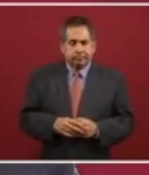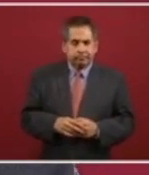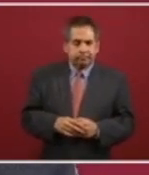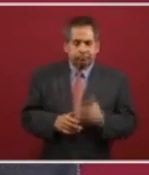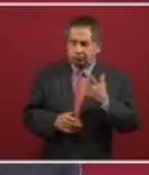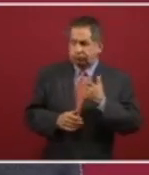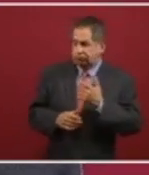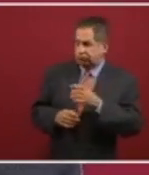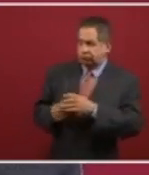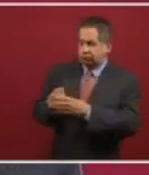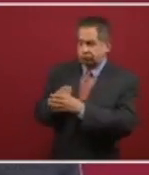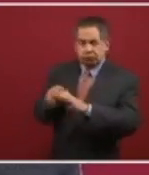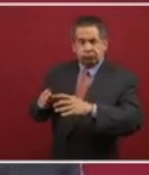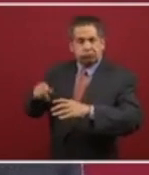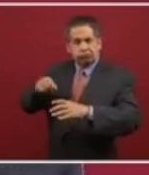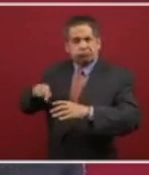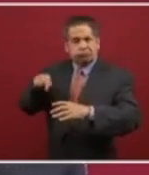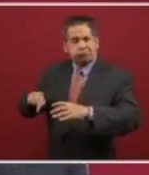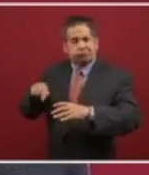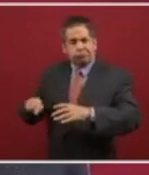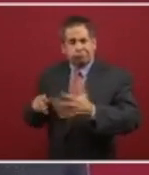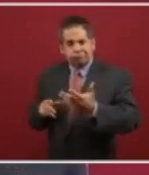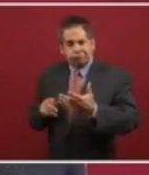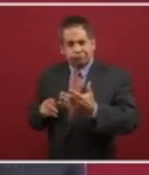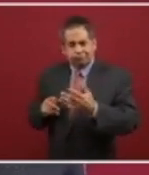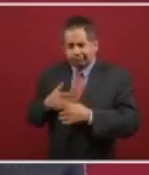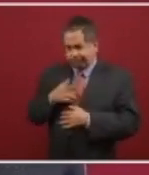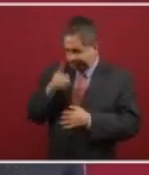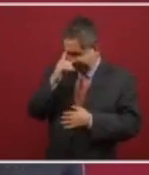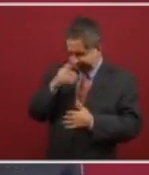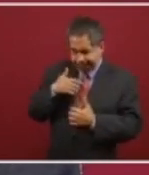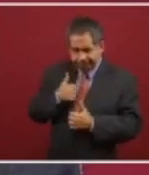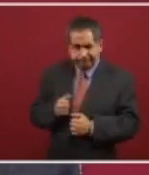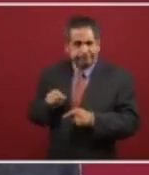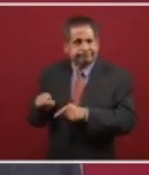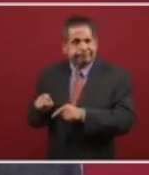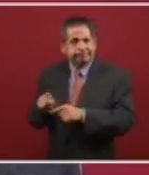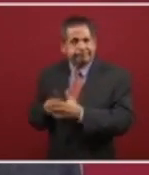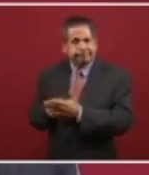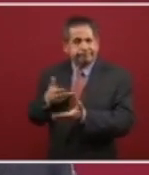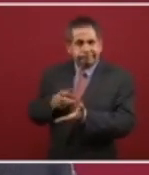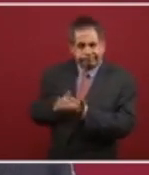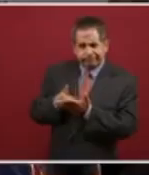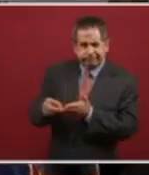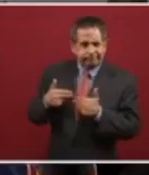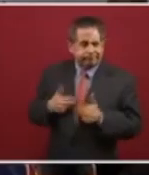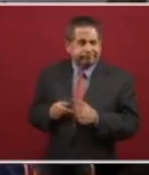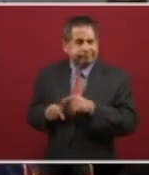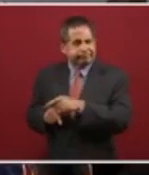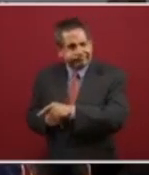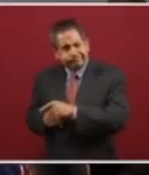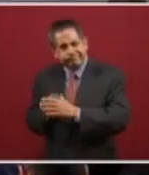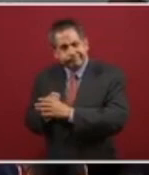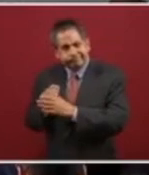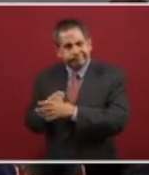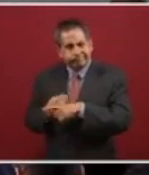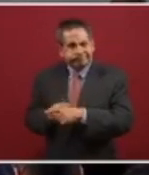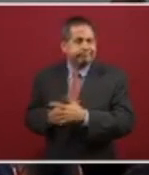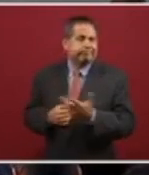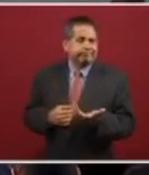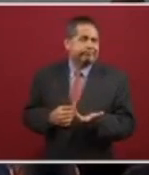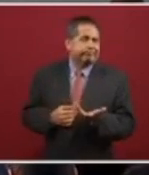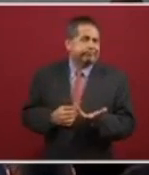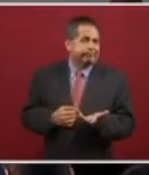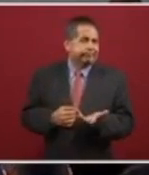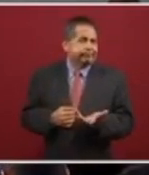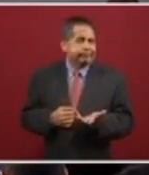intimidad, de conciencia, de derechos humanos. O sea, no